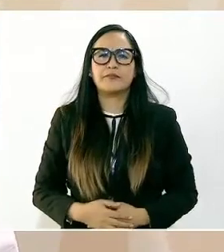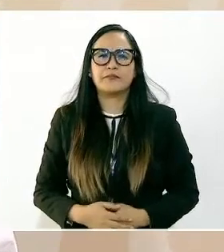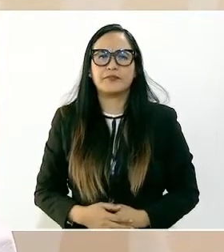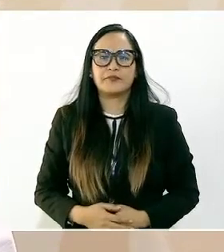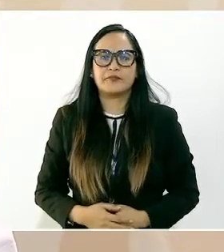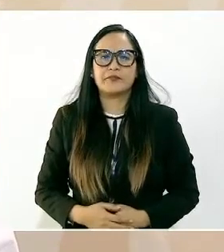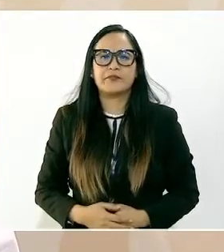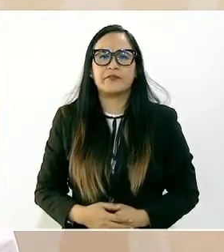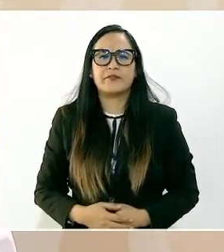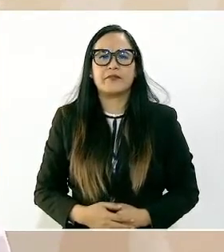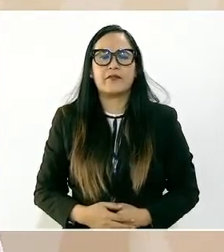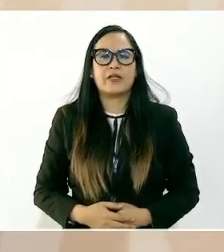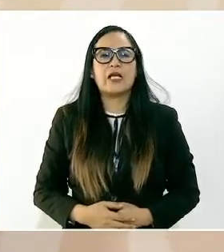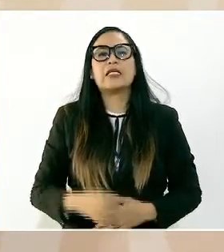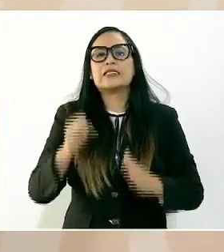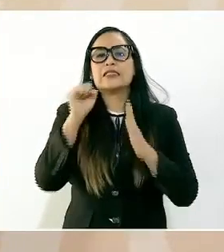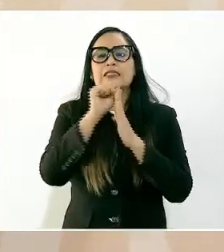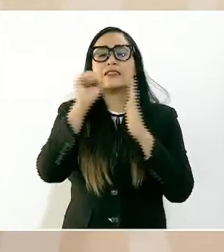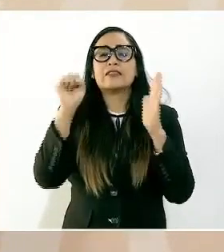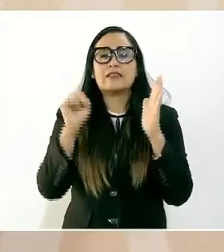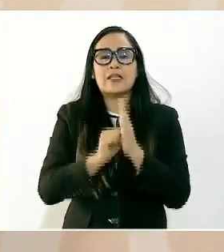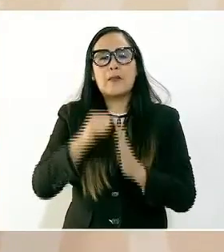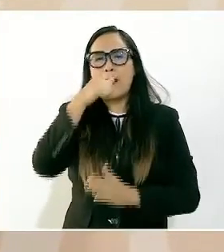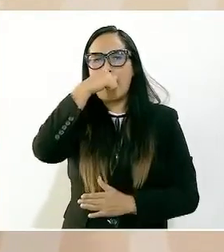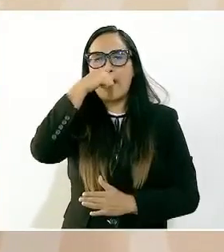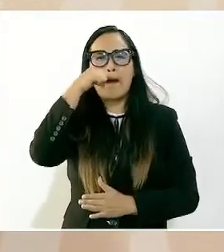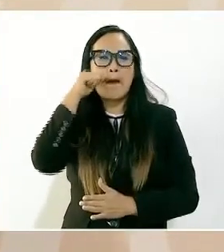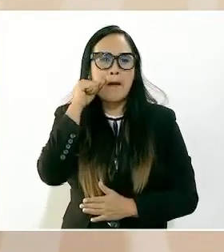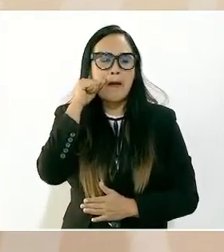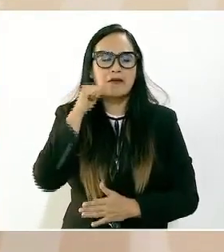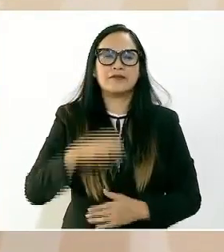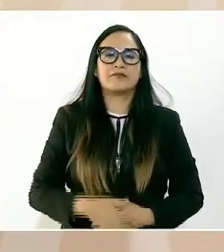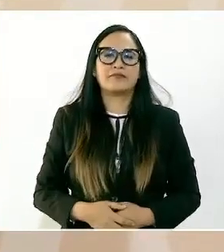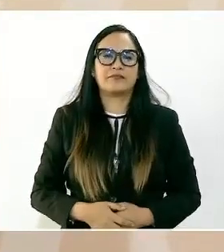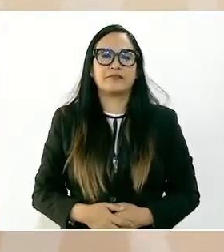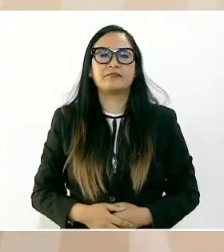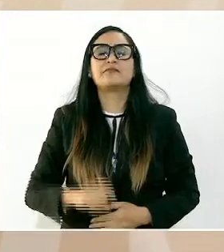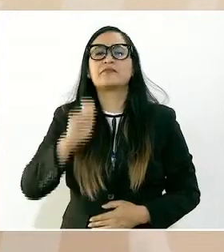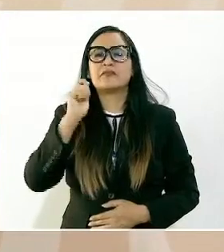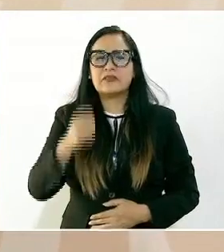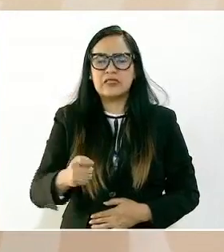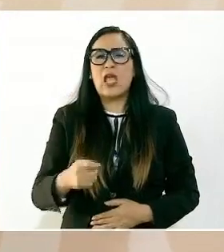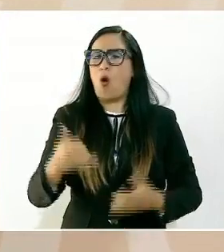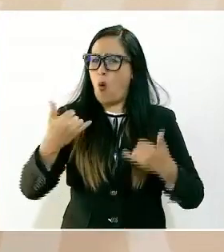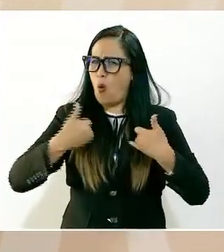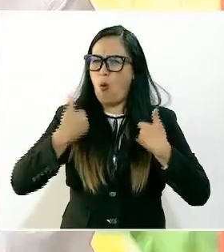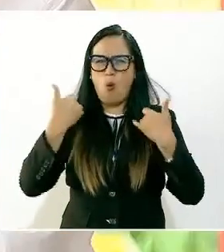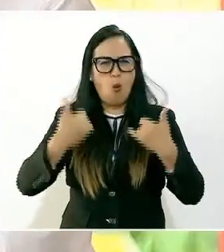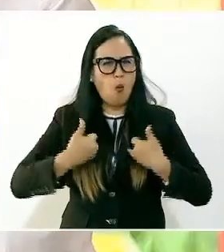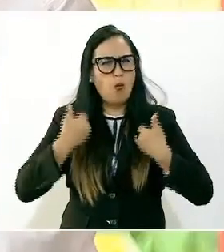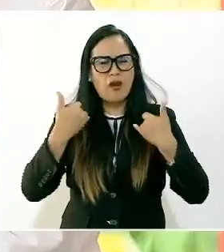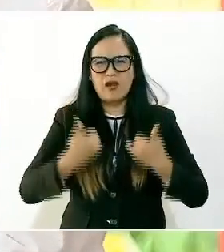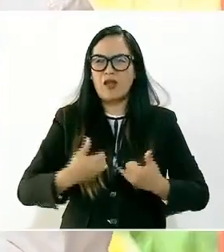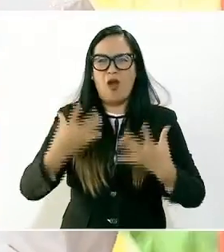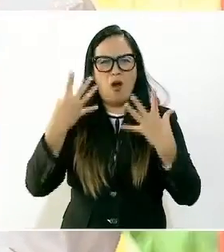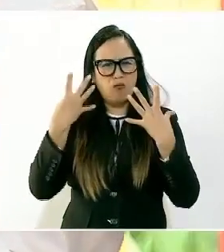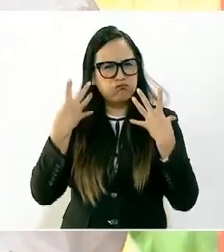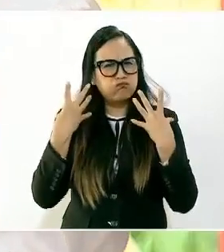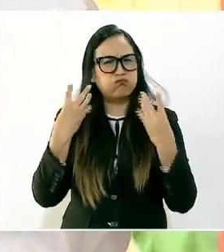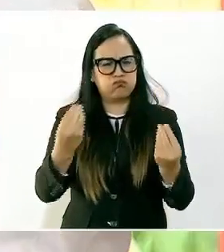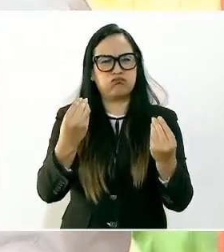del sistema Benito Juárez. Estamos hablando de miles de jóvenes